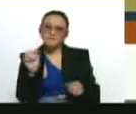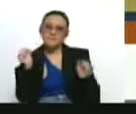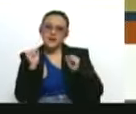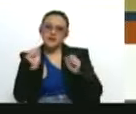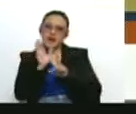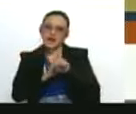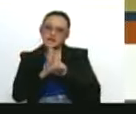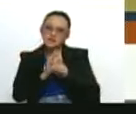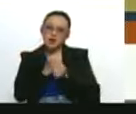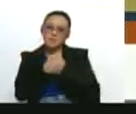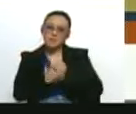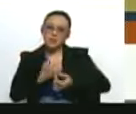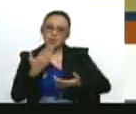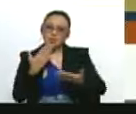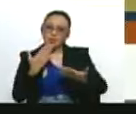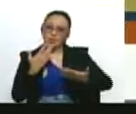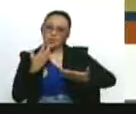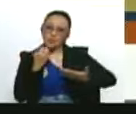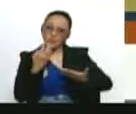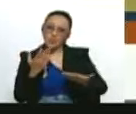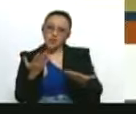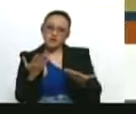el amor, el buen trato,